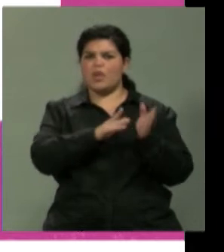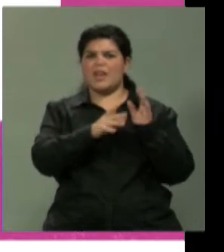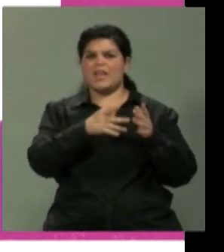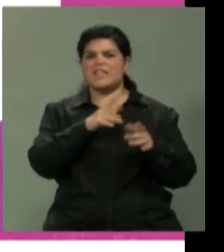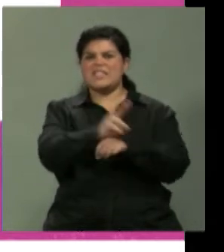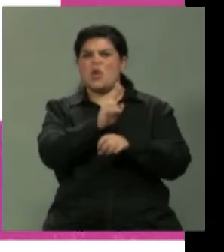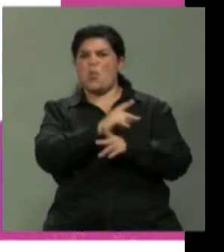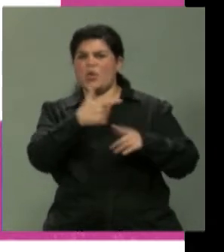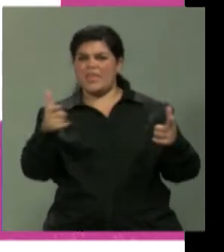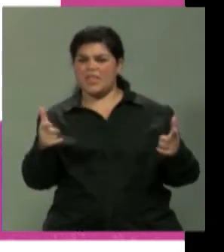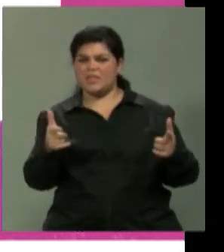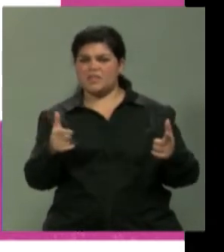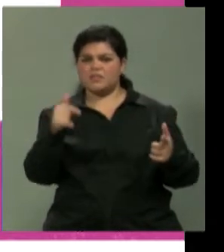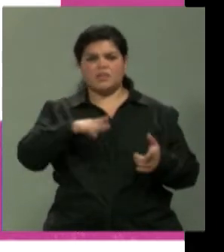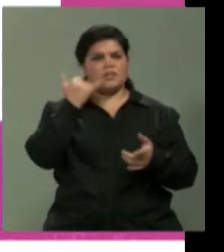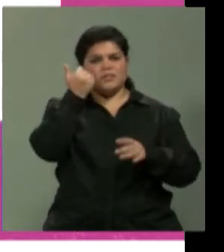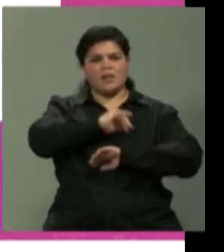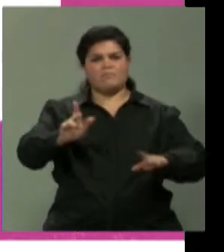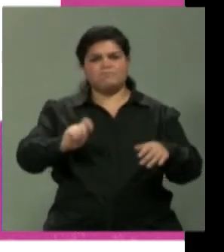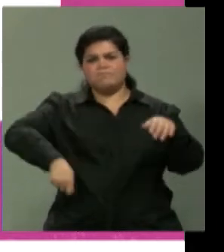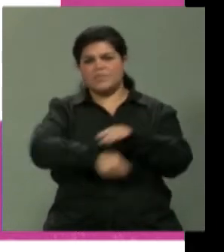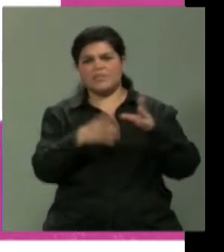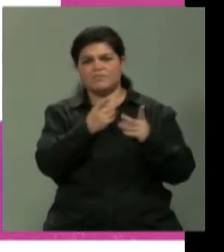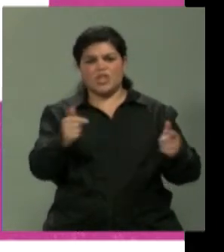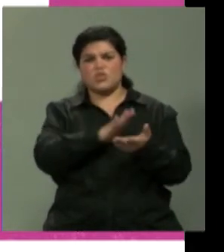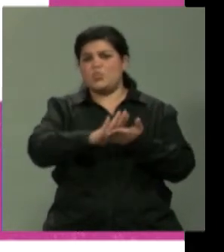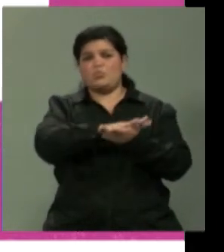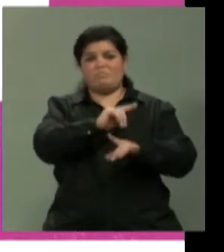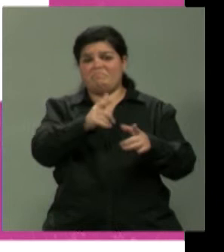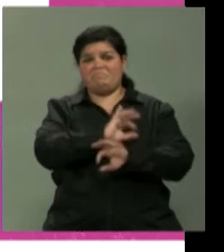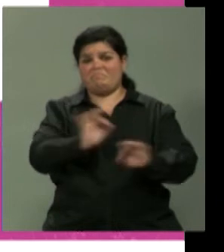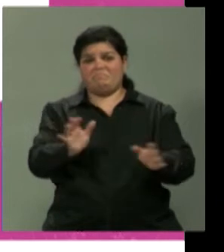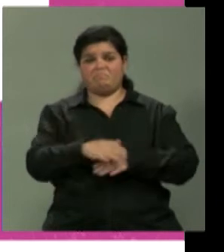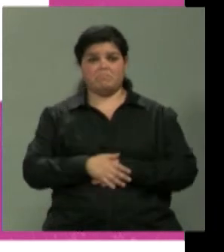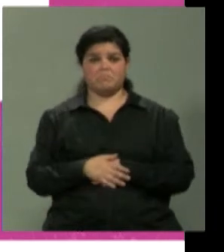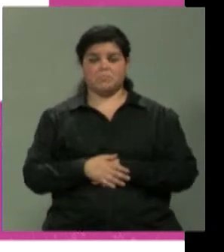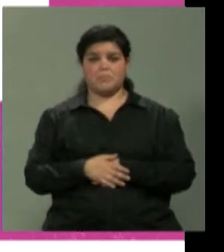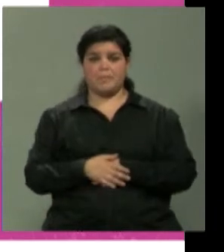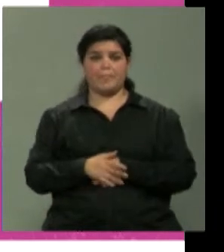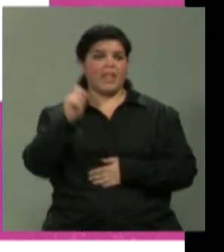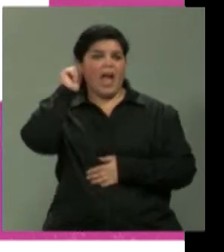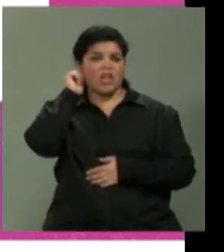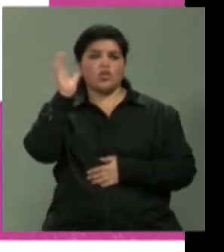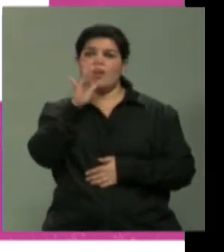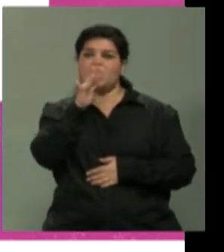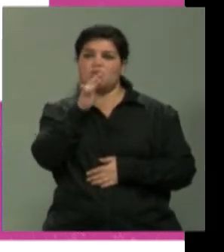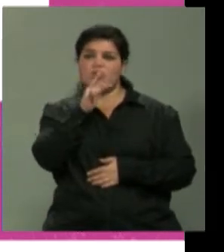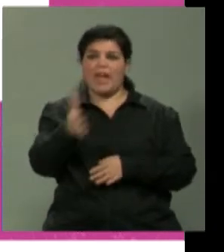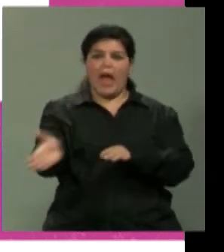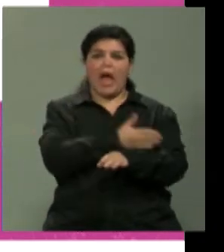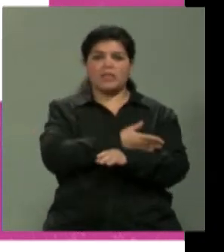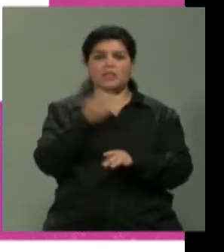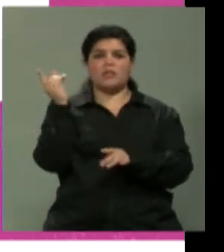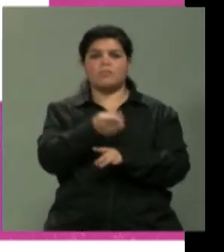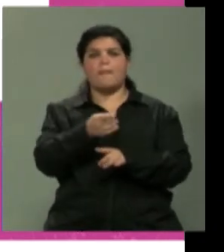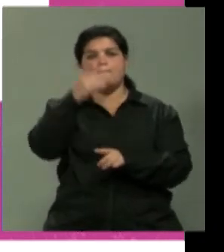inseguridad? ¿Termina con el crimen organizado? No resuelve nada, dice esta persona. Otros dicen: 14 años, con antecedentes, mató a un